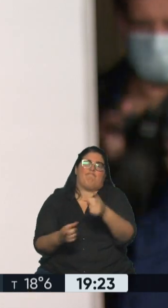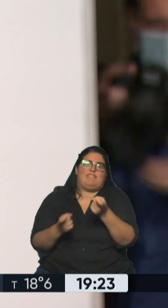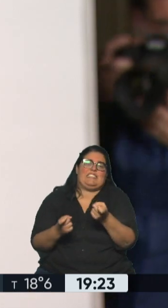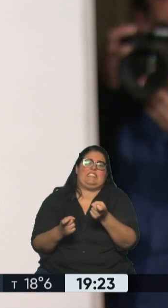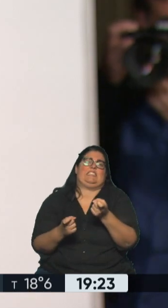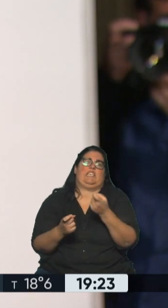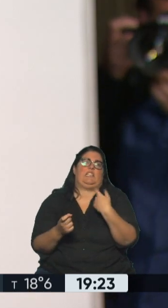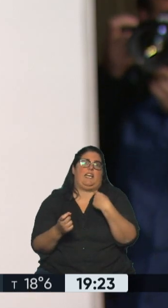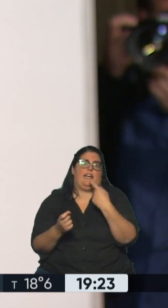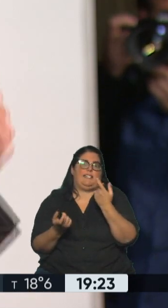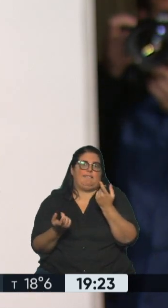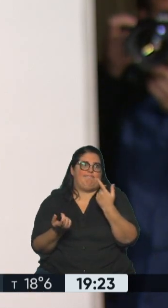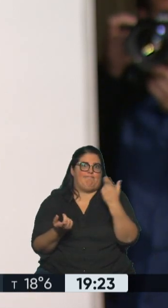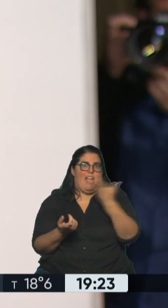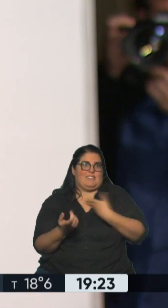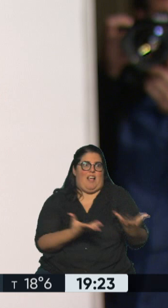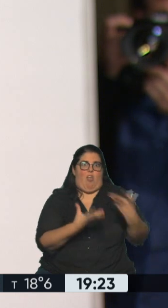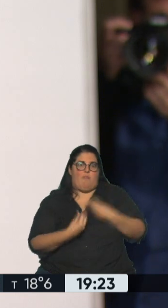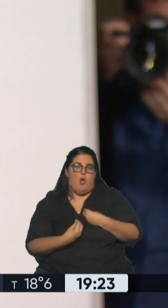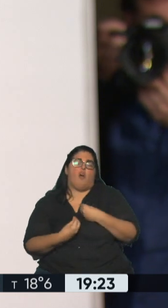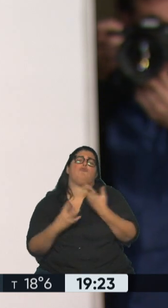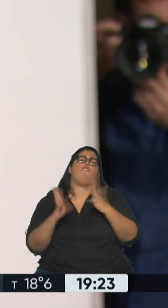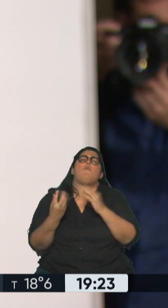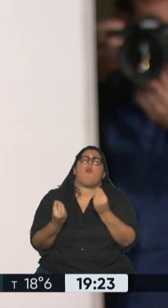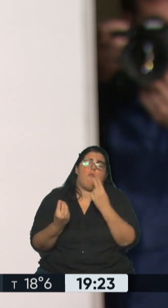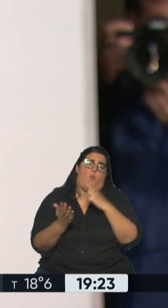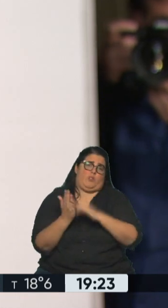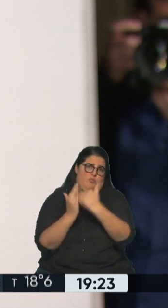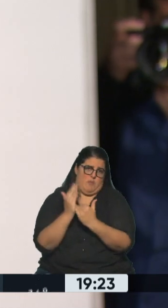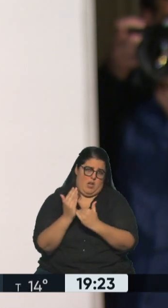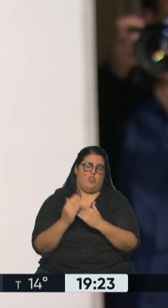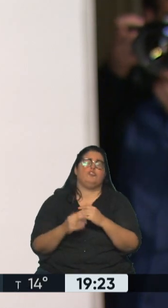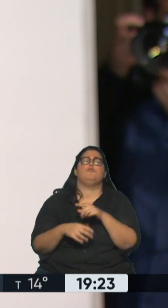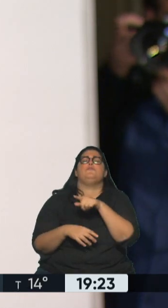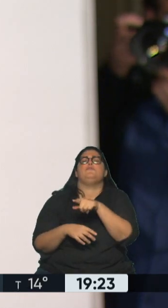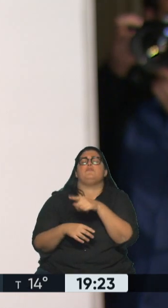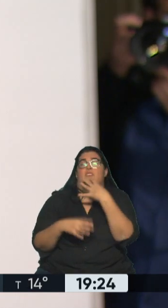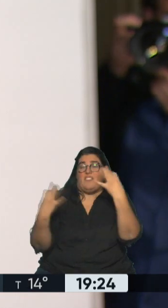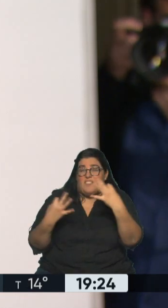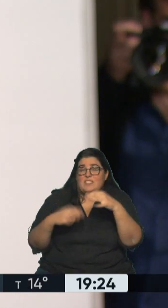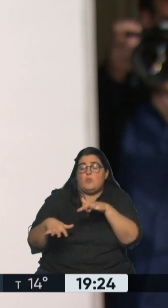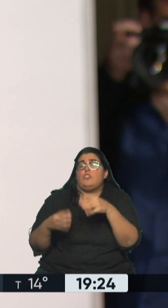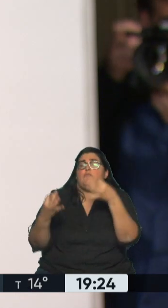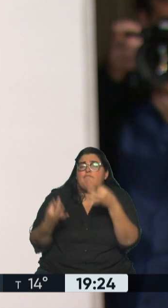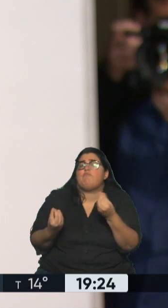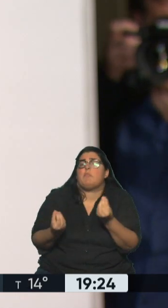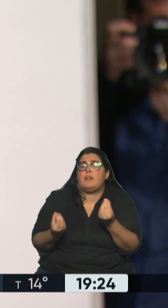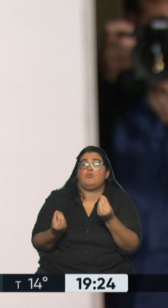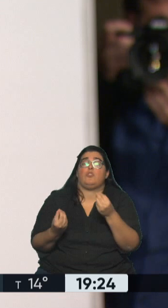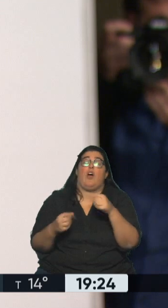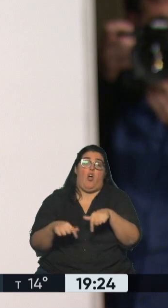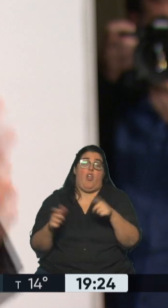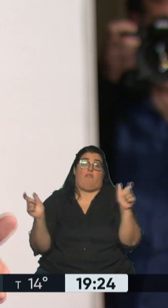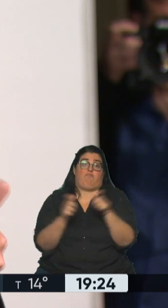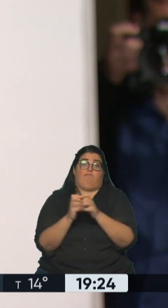ver que el Estado los acompaña en su esfuerzo bajando los impuestos. Lo concreto, lo real es que hoy, digamos, cuando termine